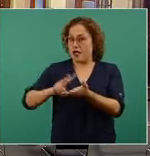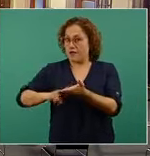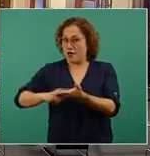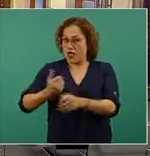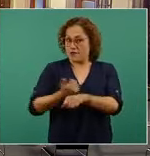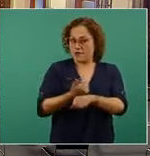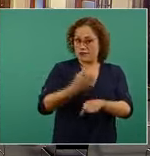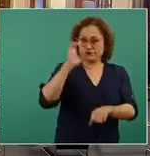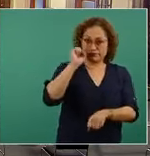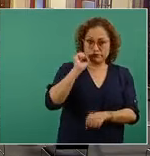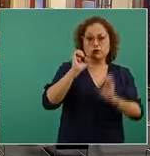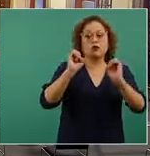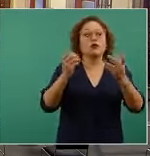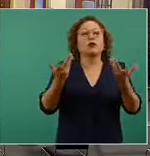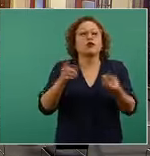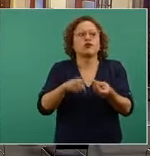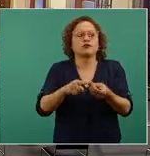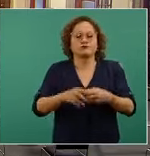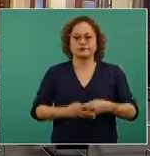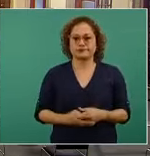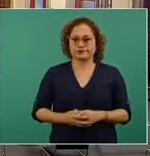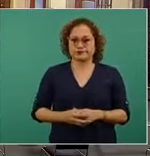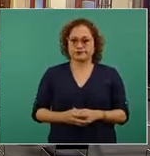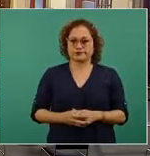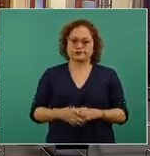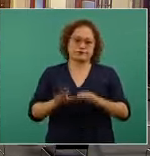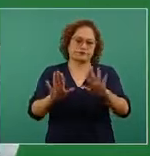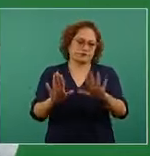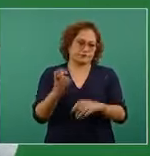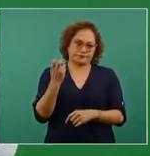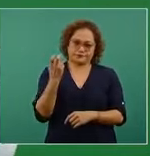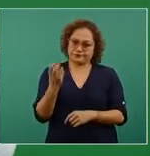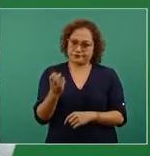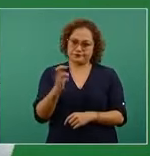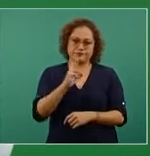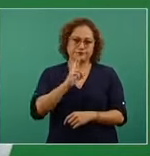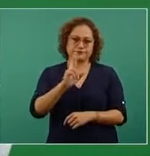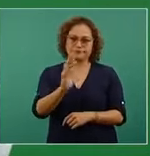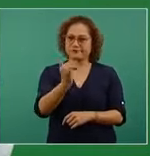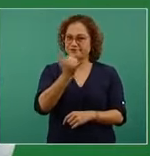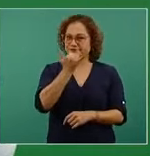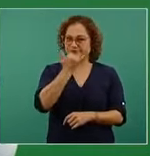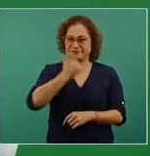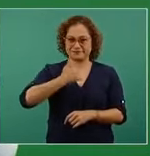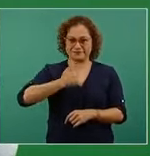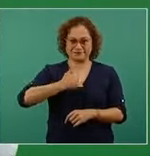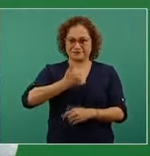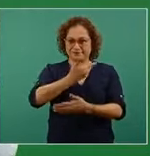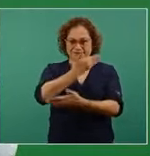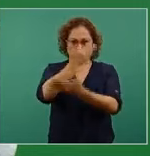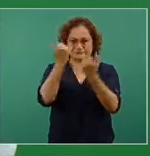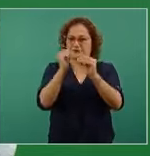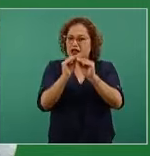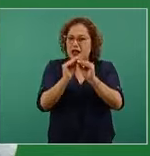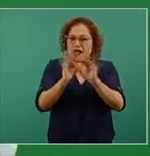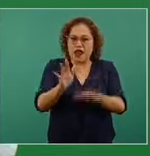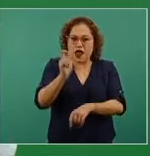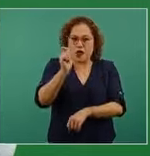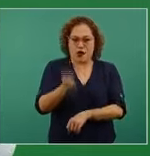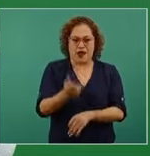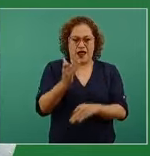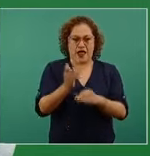donde la verdad que está igual te lo voy a beber porque no tengo clarificado en este